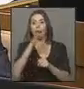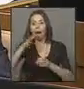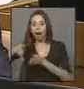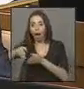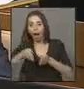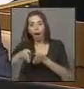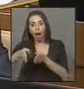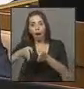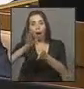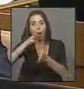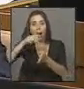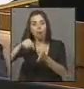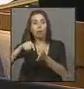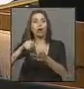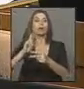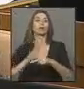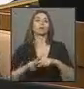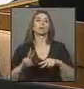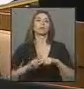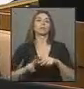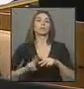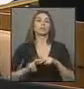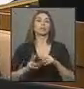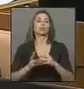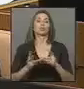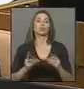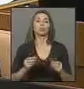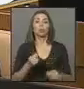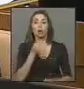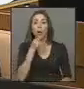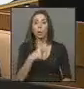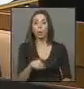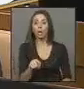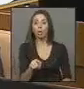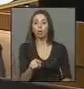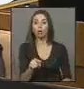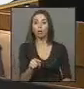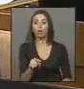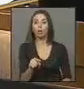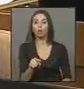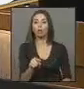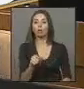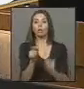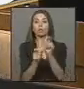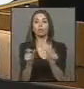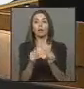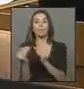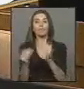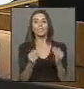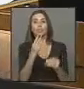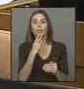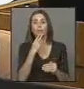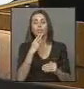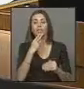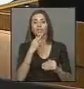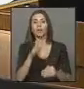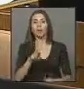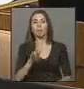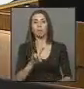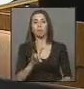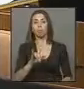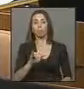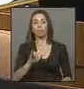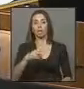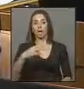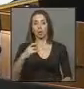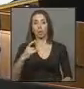con el objeto de solucionar a la brevedad la situación que aqueja a los vecinos de la Comuna de Entre Lagos, de Puyegua, perdón,